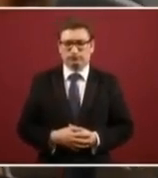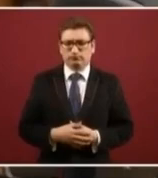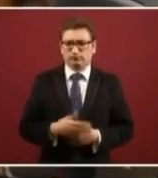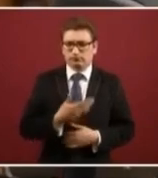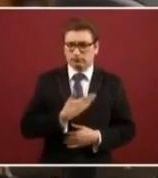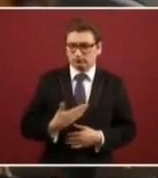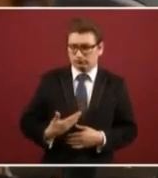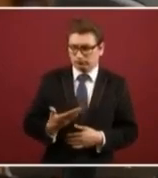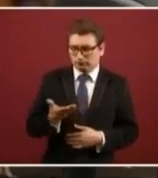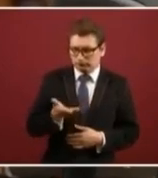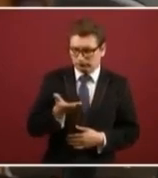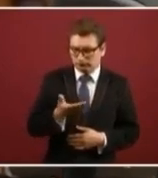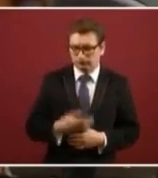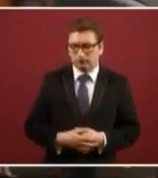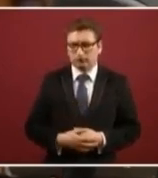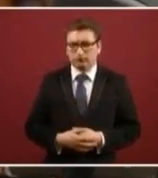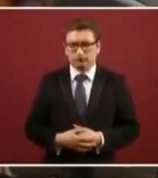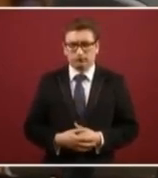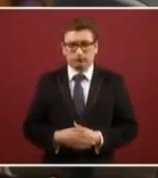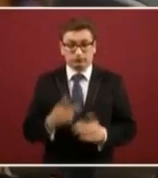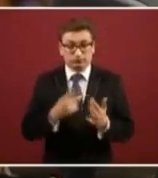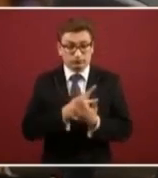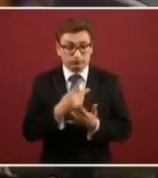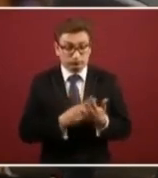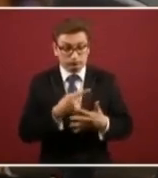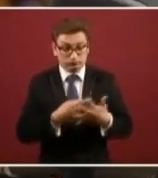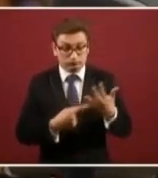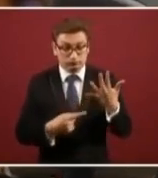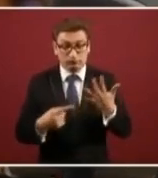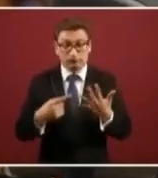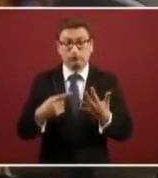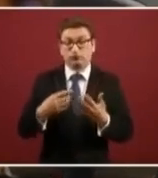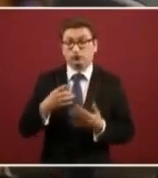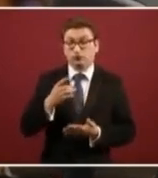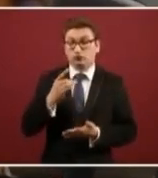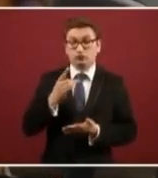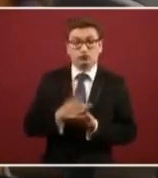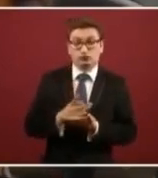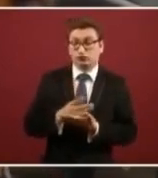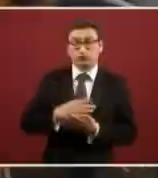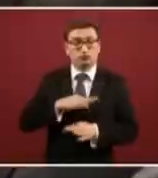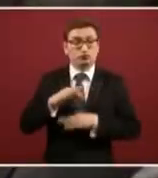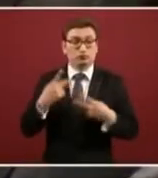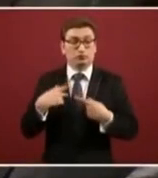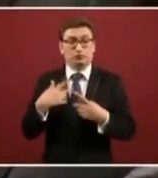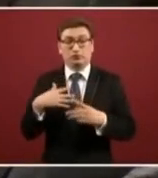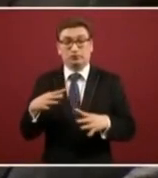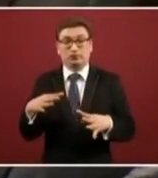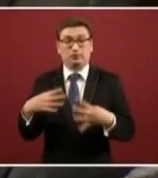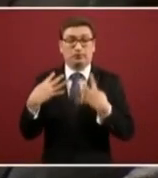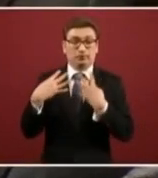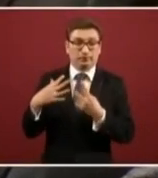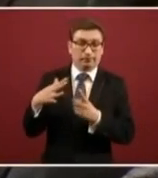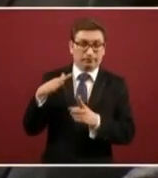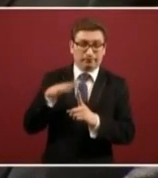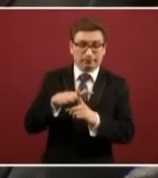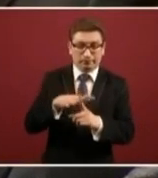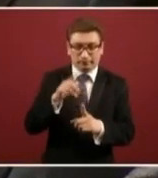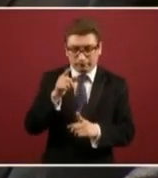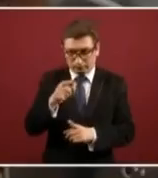Presidente, ¿esos programas son populistas o paternalistas? Y en esta misma